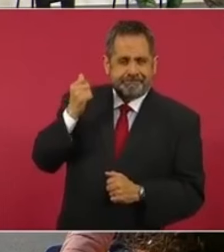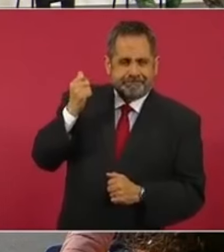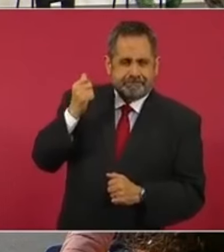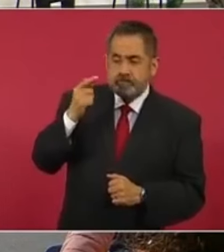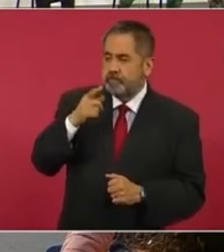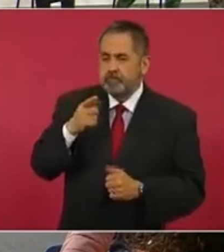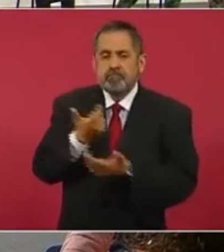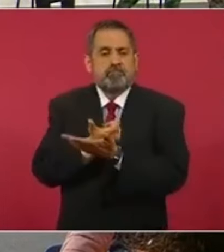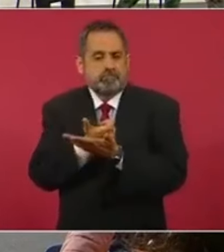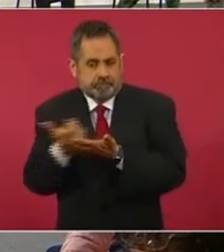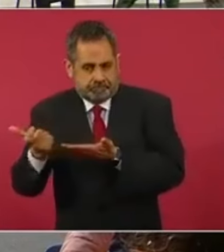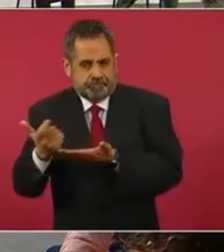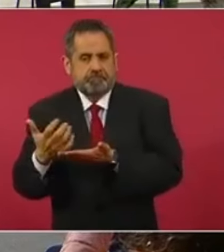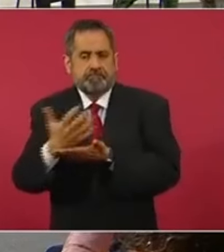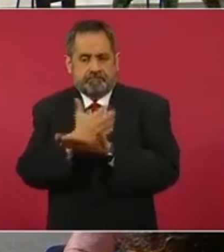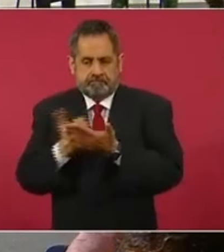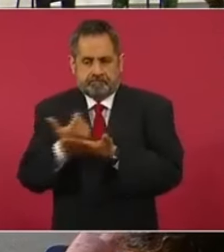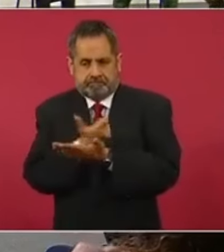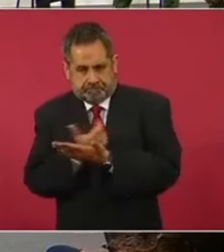El salario.